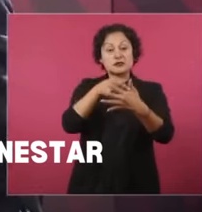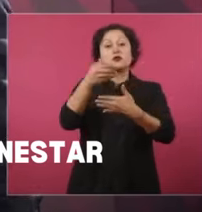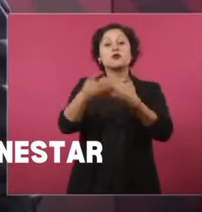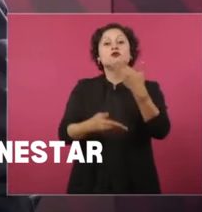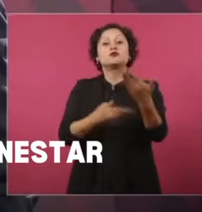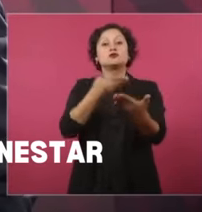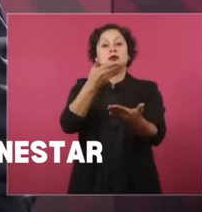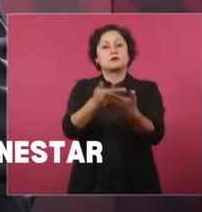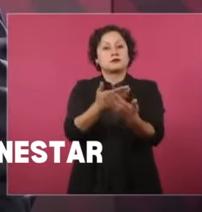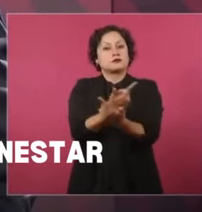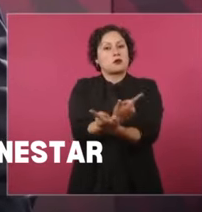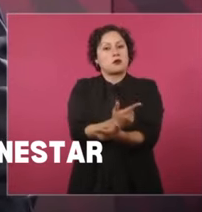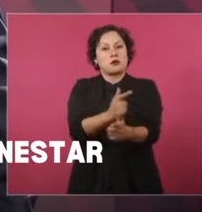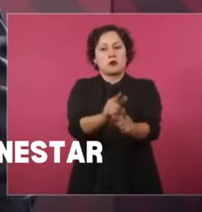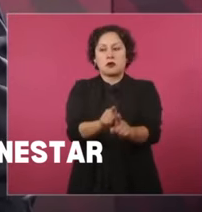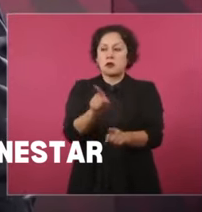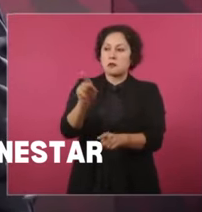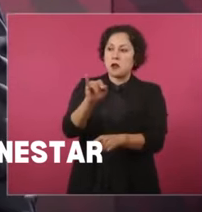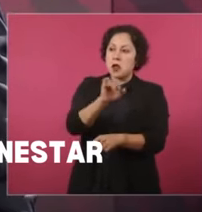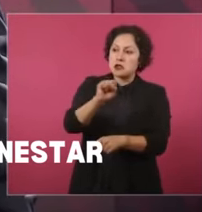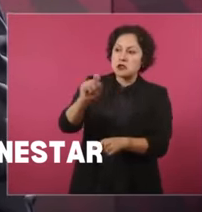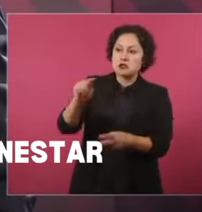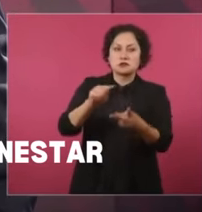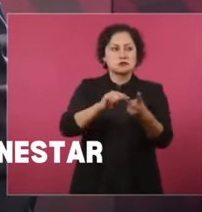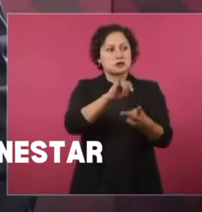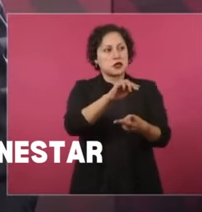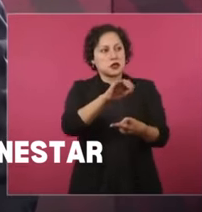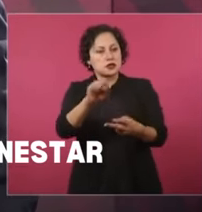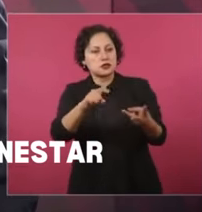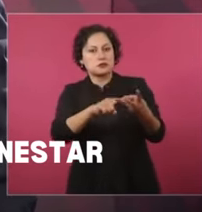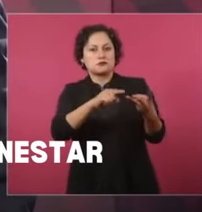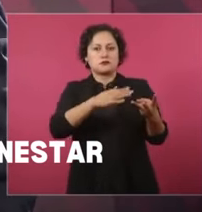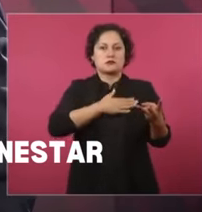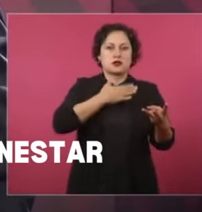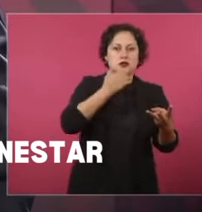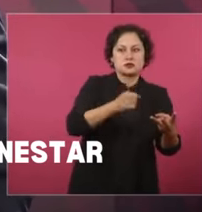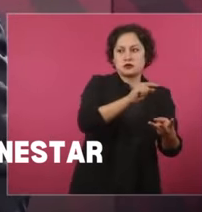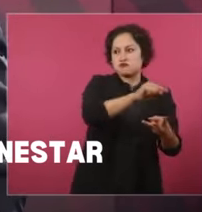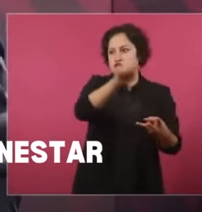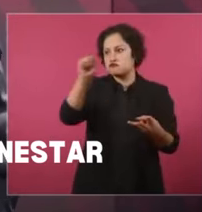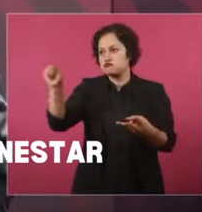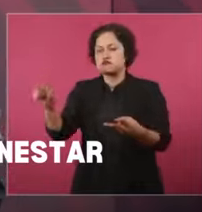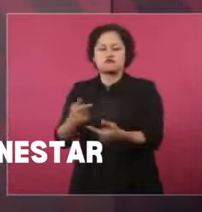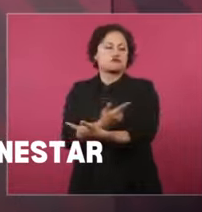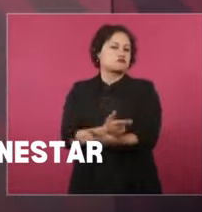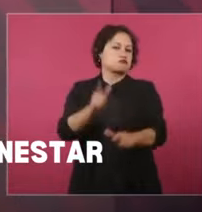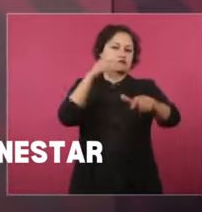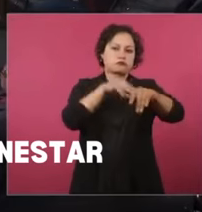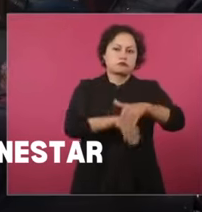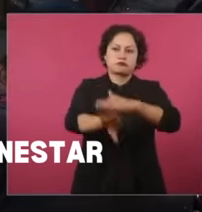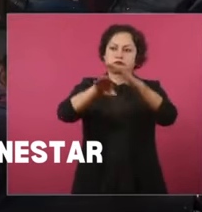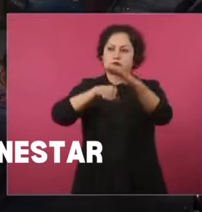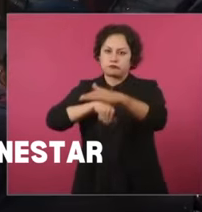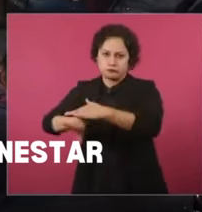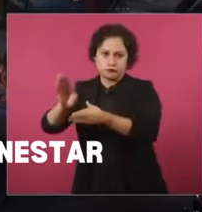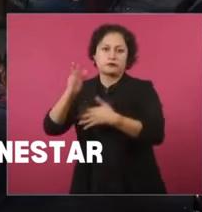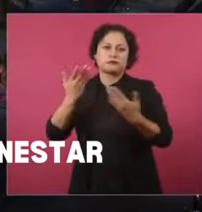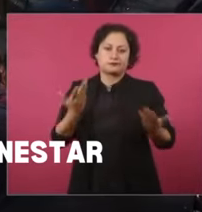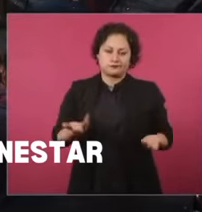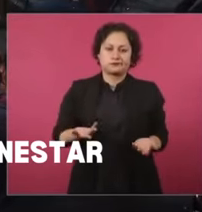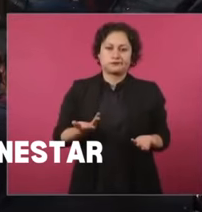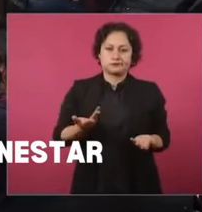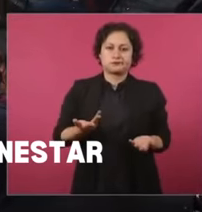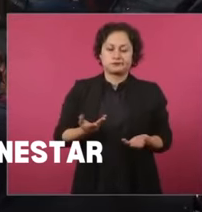a unirnos todos para dar estos servicios, y también en su momento vamos